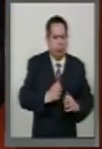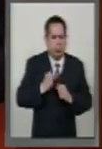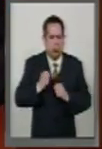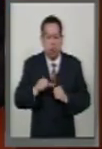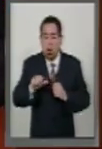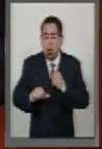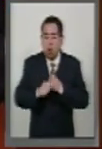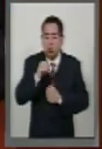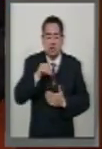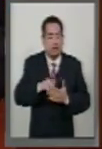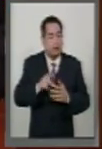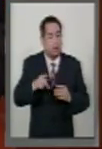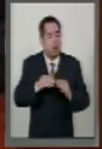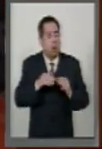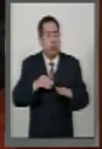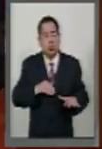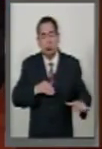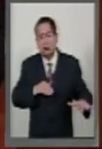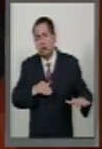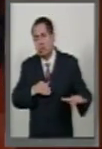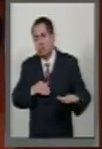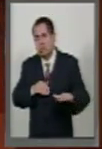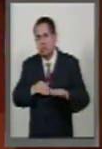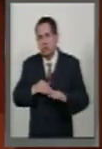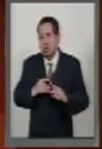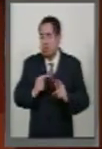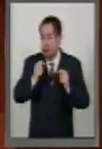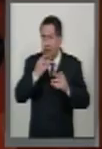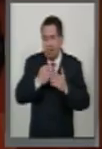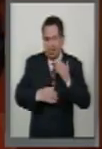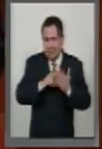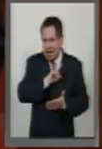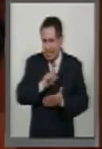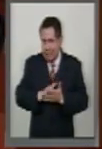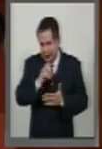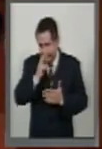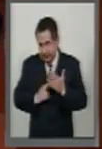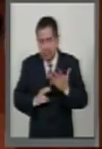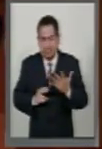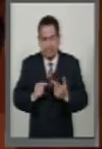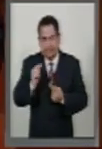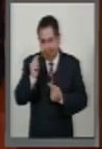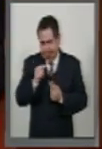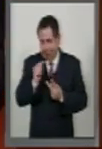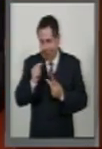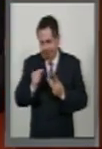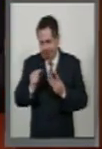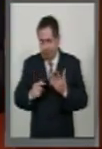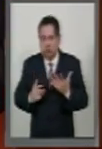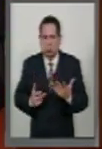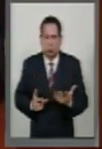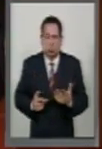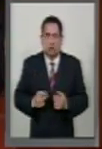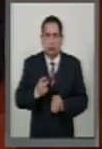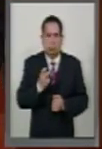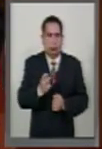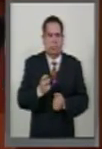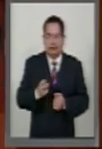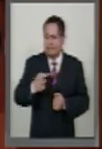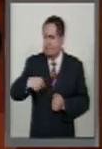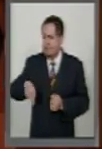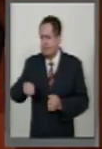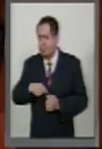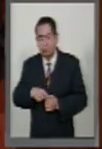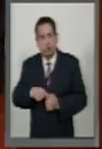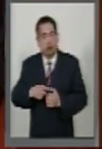11.000 kilómetros que tenemos de nuestros litorales. Todo esto ha impactado pues